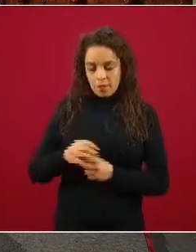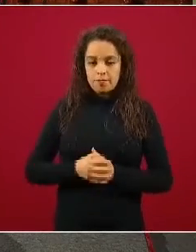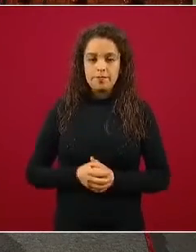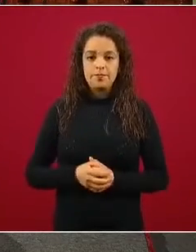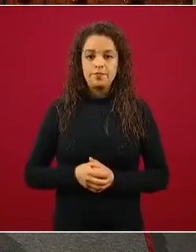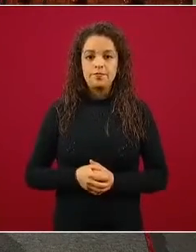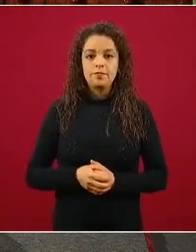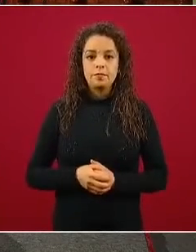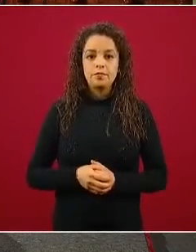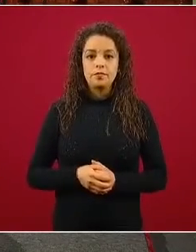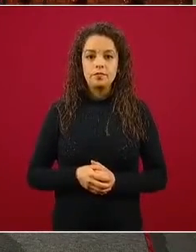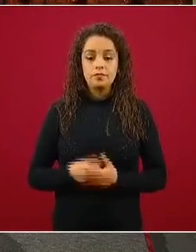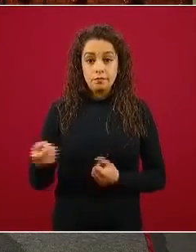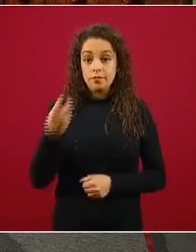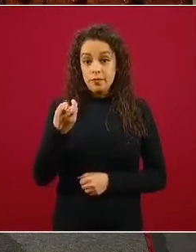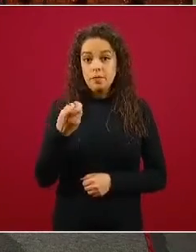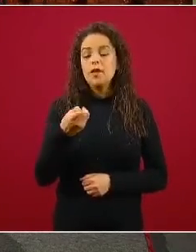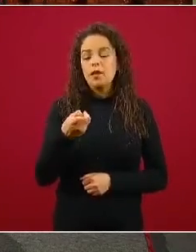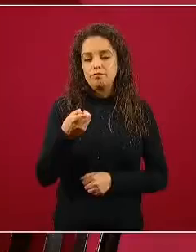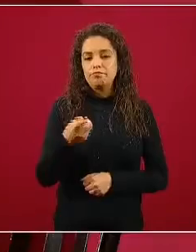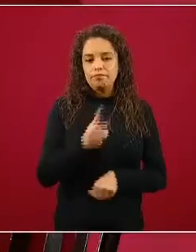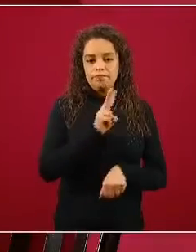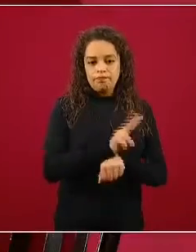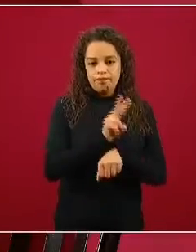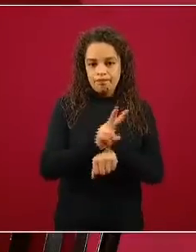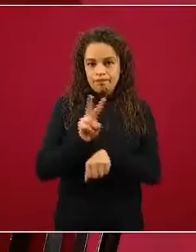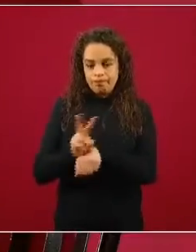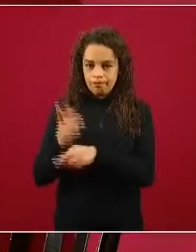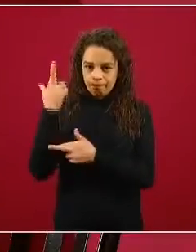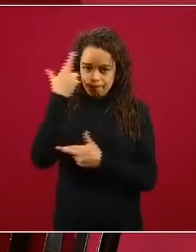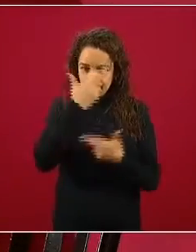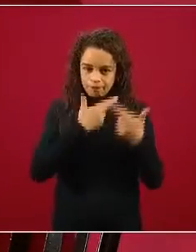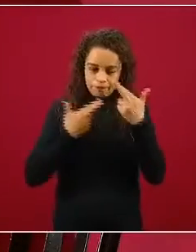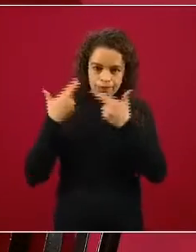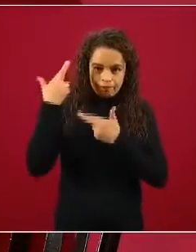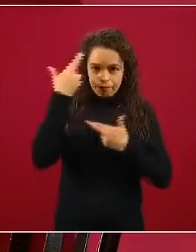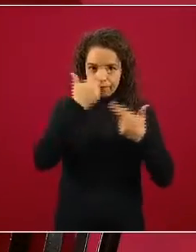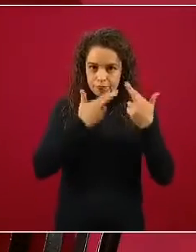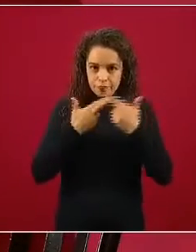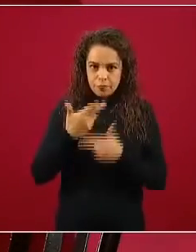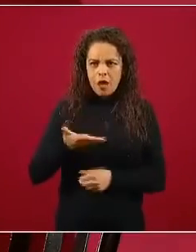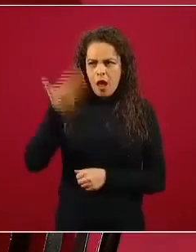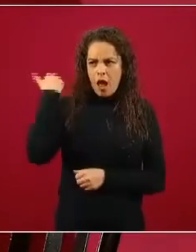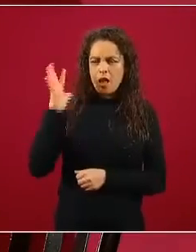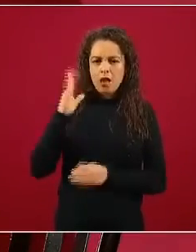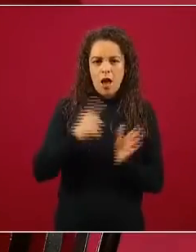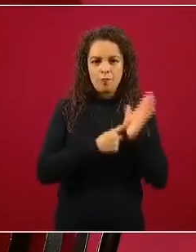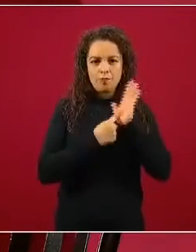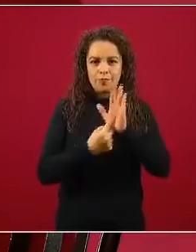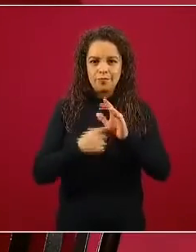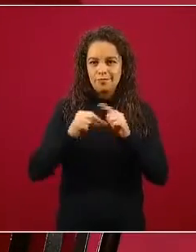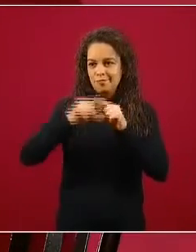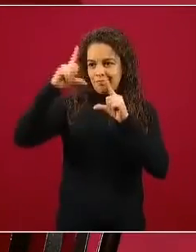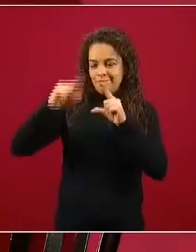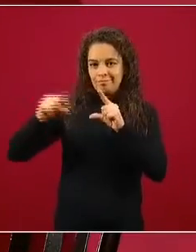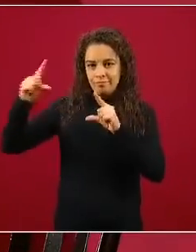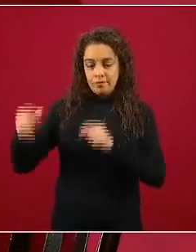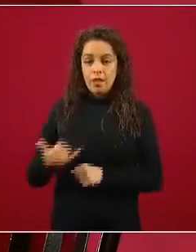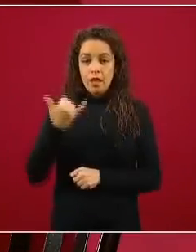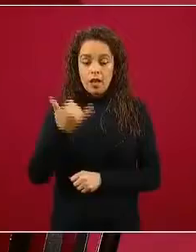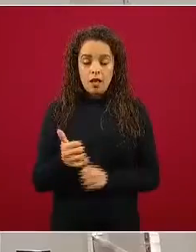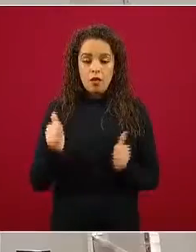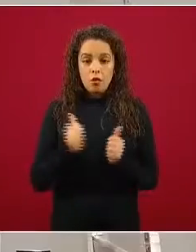va a ser uno de los elementos de monitoreo. La gráfica que presenté el otro día es la manera en que lo vemos, y en los informes que hacen